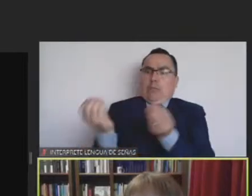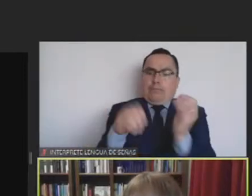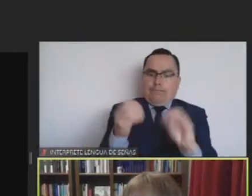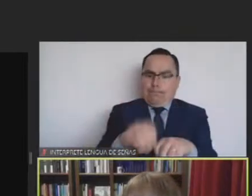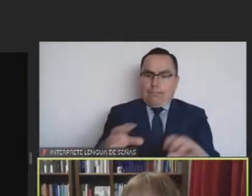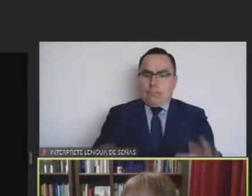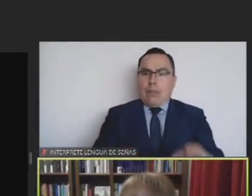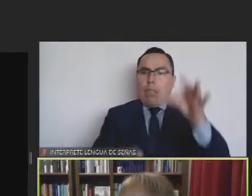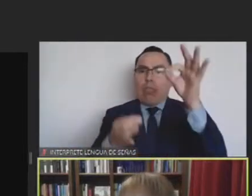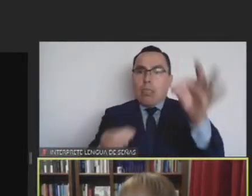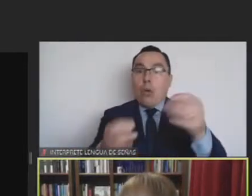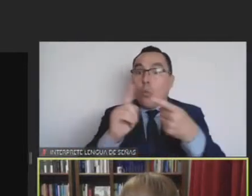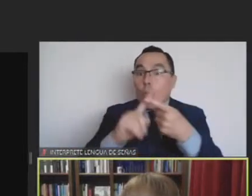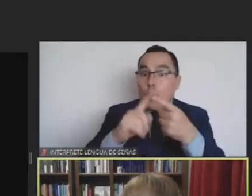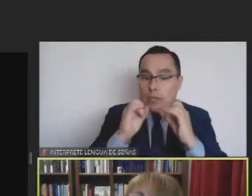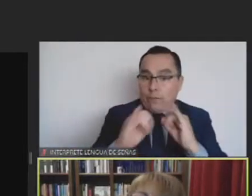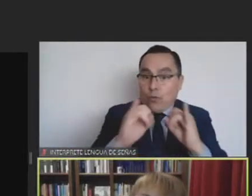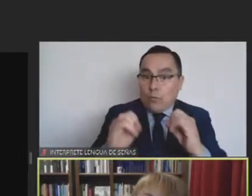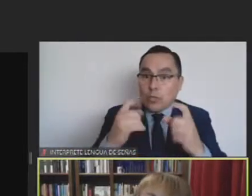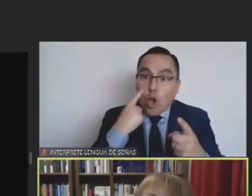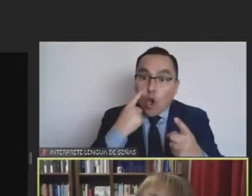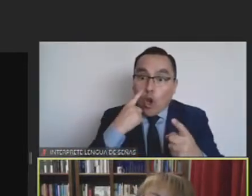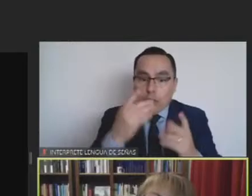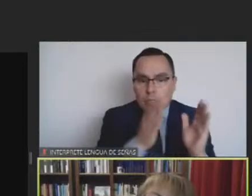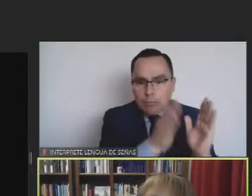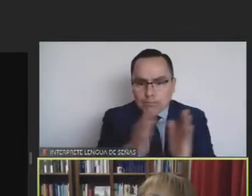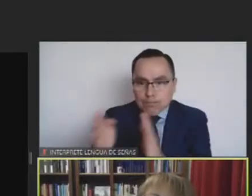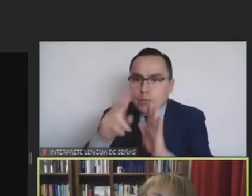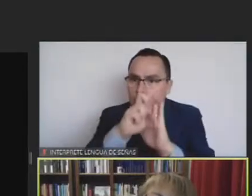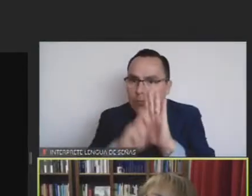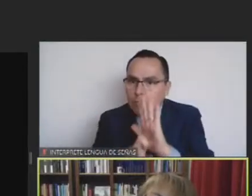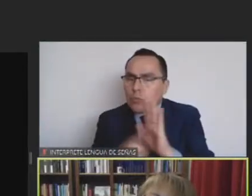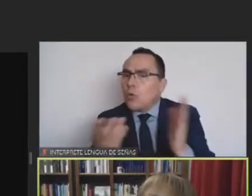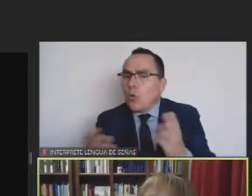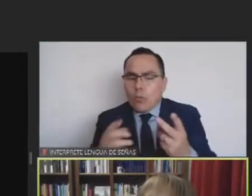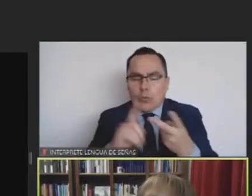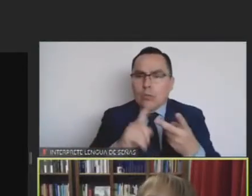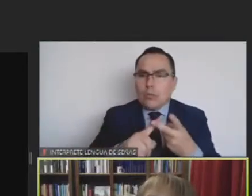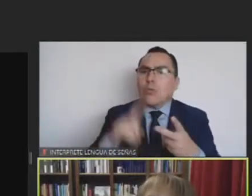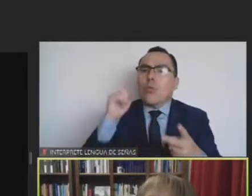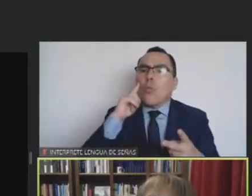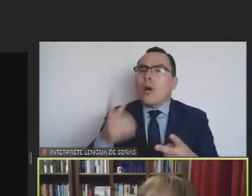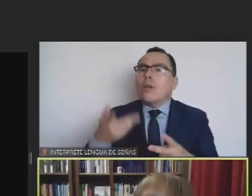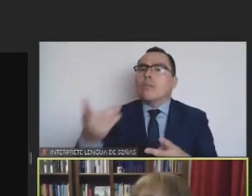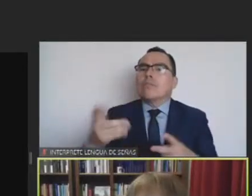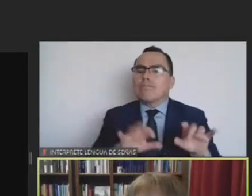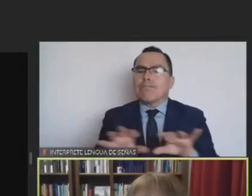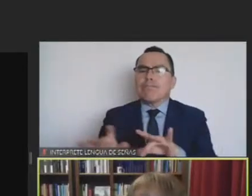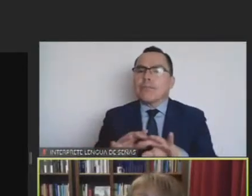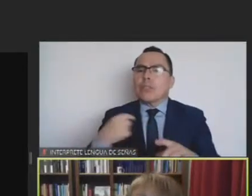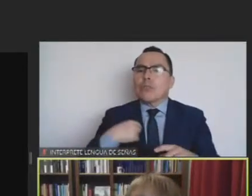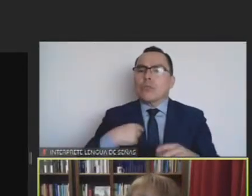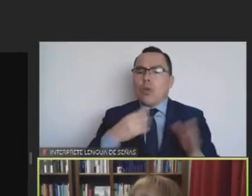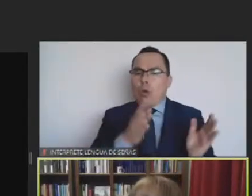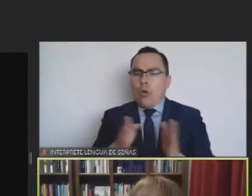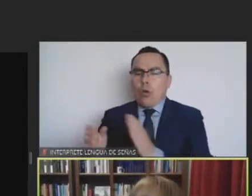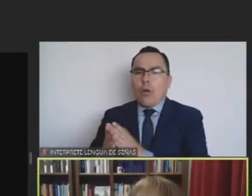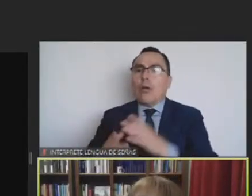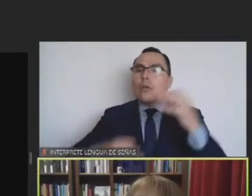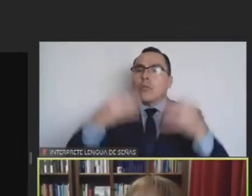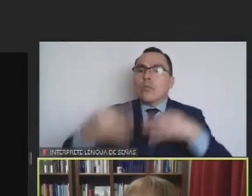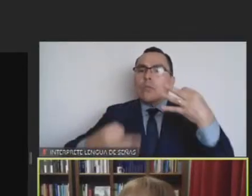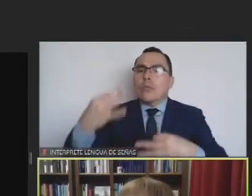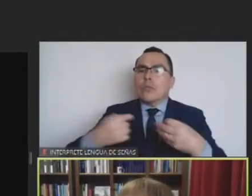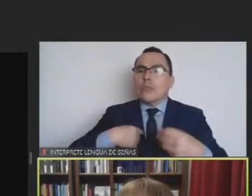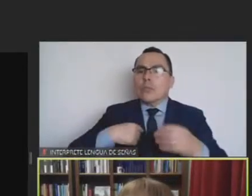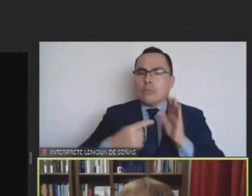desde conocer ciertos procesos hasta también administrar justicia de acuerdo a los requerimientos y, por supuesto, teniendo presente que